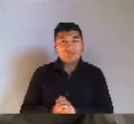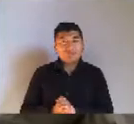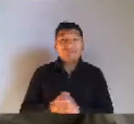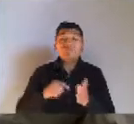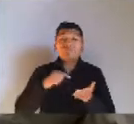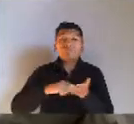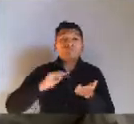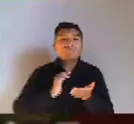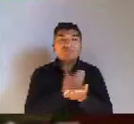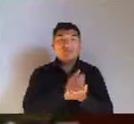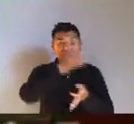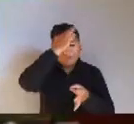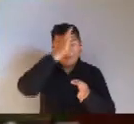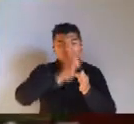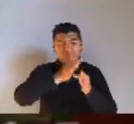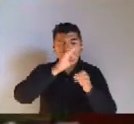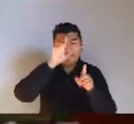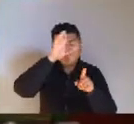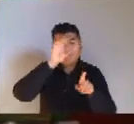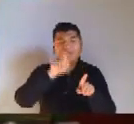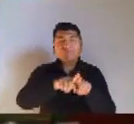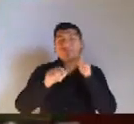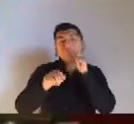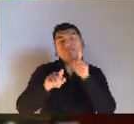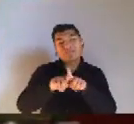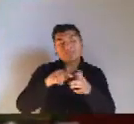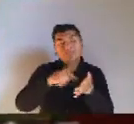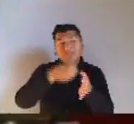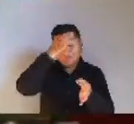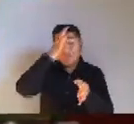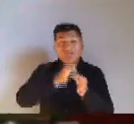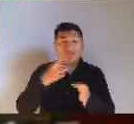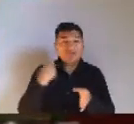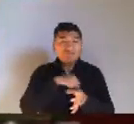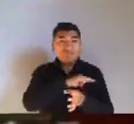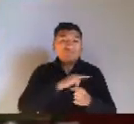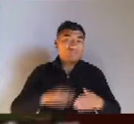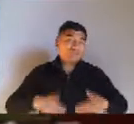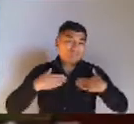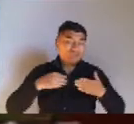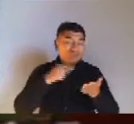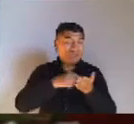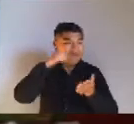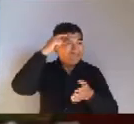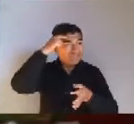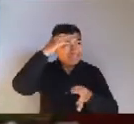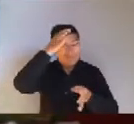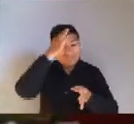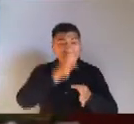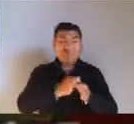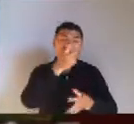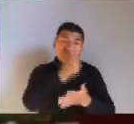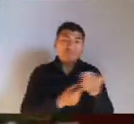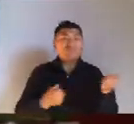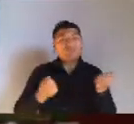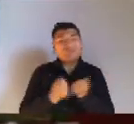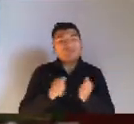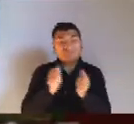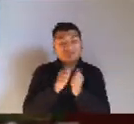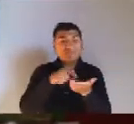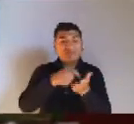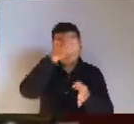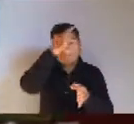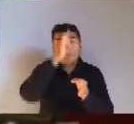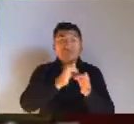Esa es nuestra fe, queridos hermanos. En esa fe vivimos. En esa fe confiamos y por esa fe